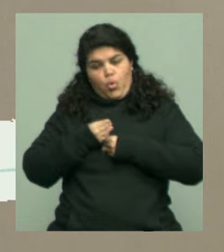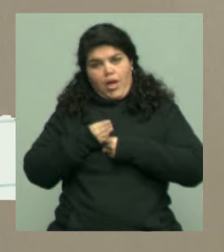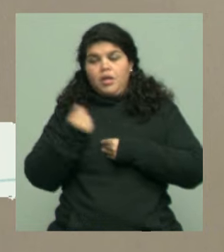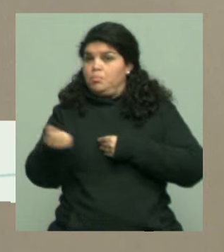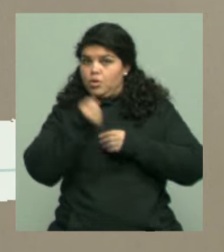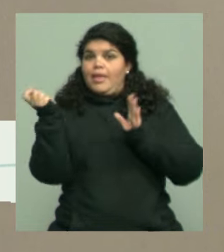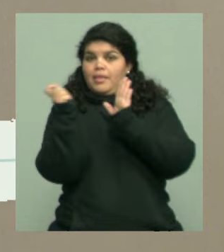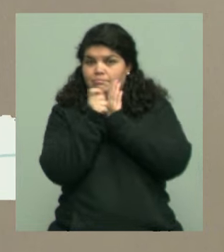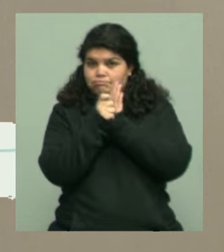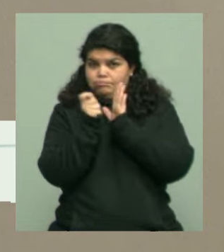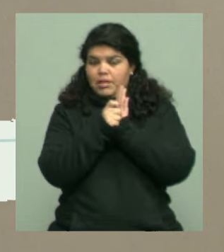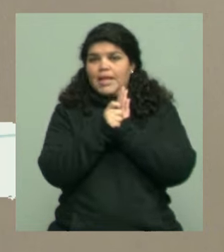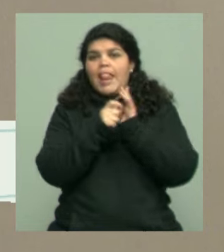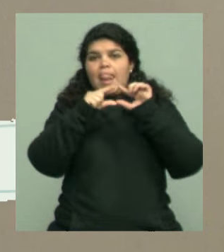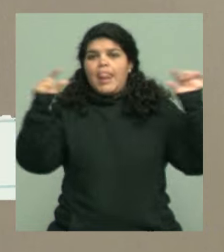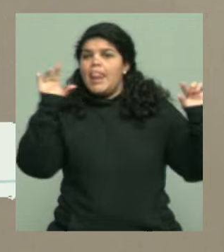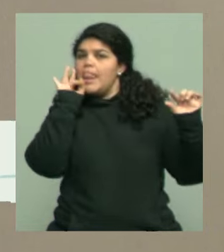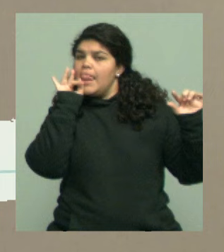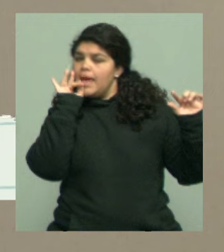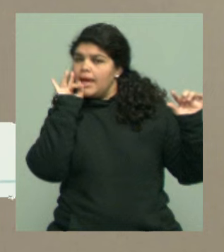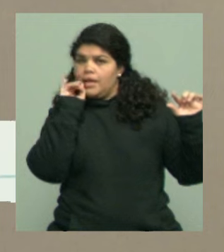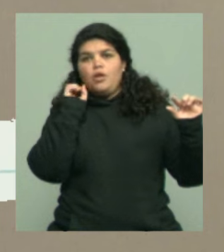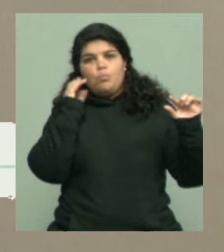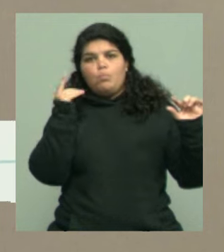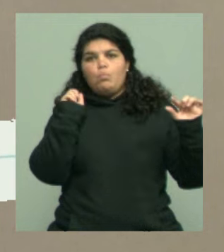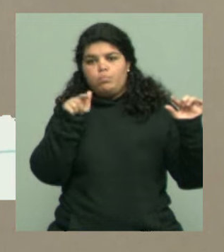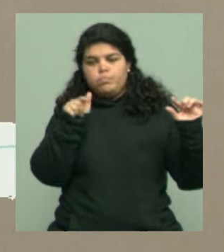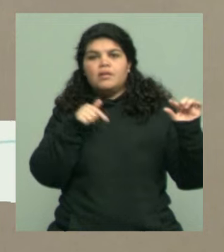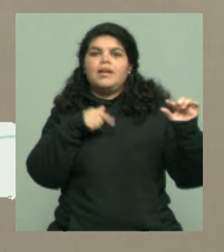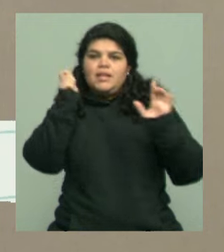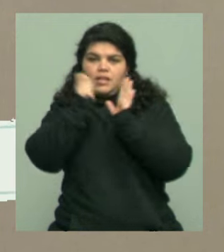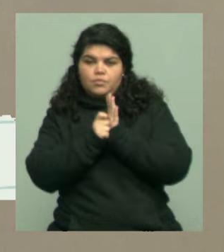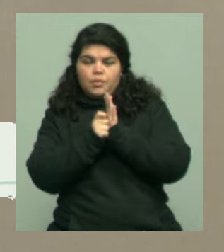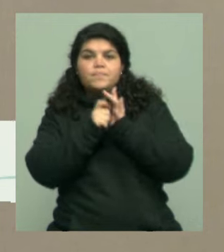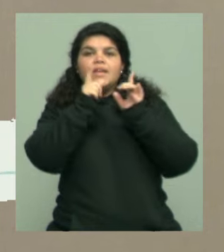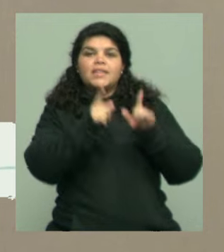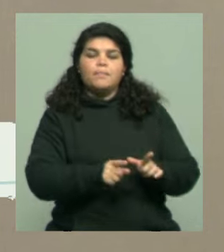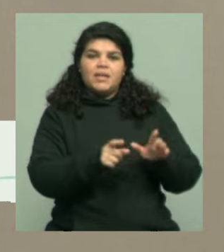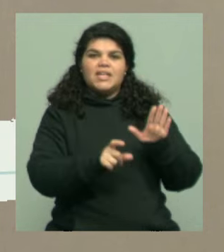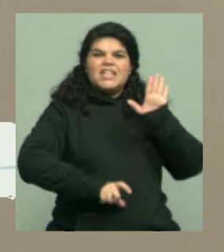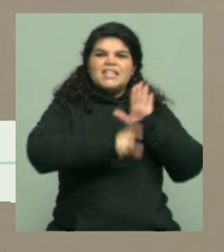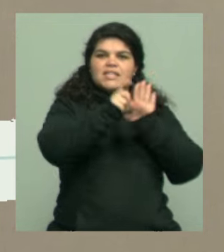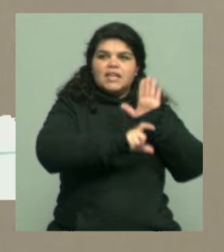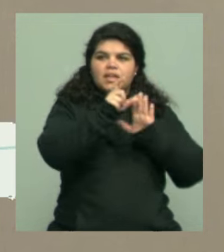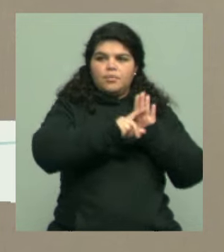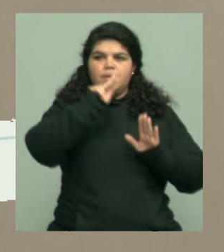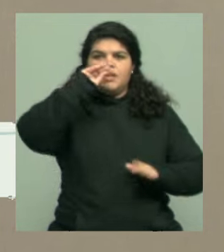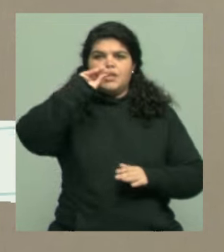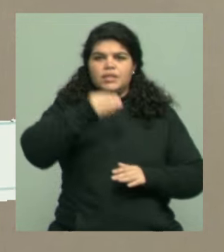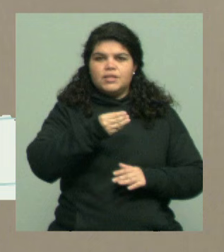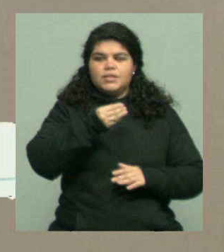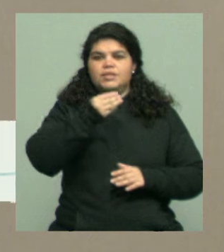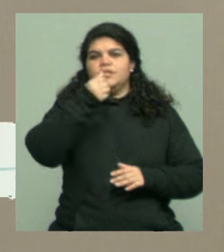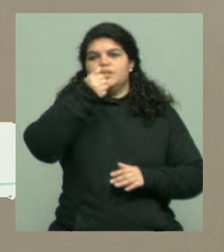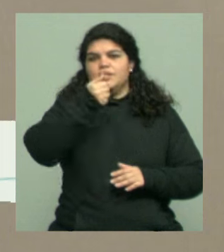pero simplemente con entrar a Instagram, a Chacruc. Uh-huh. Está en Instagram como Chacruc Ajedrez o Chacruc